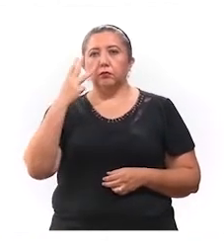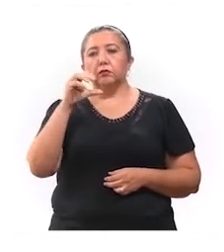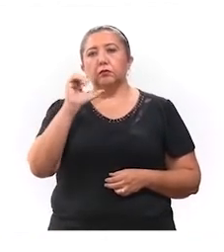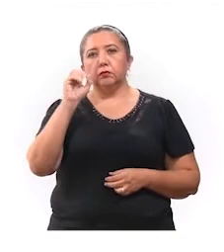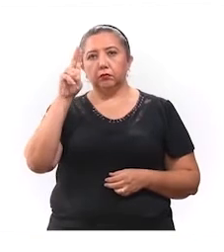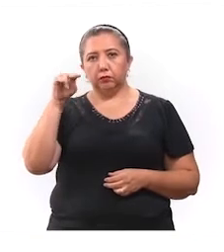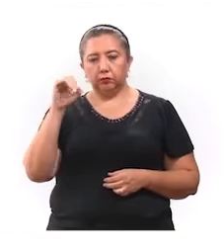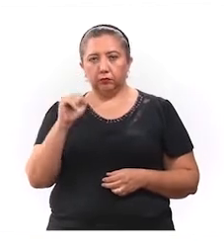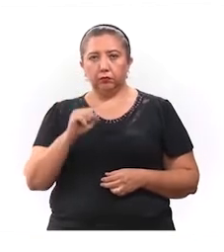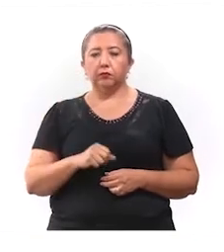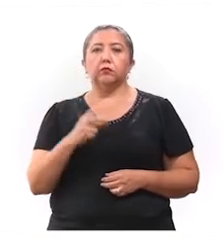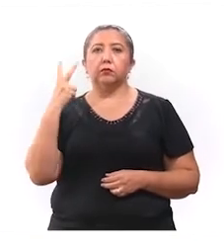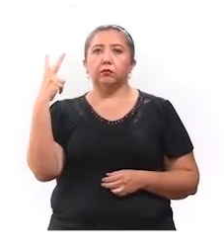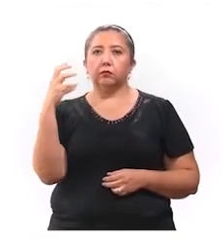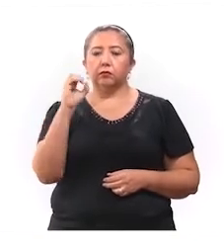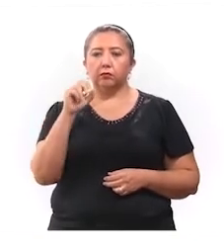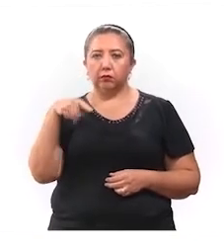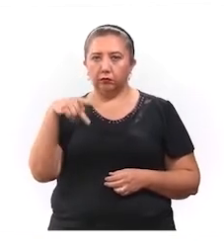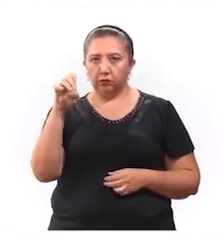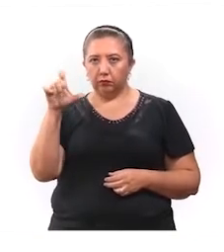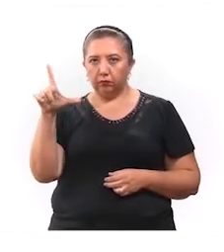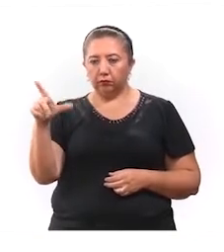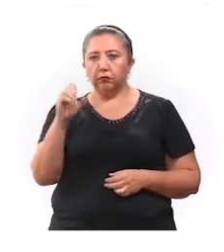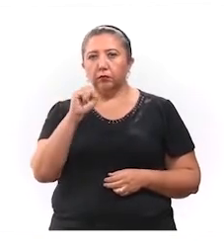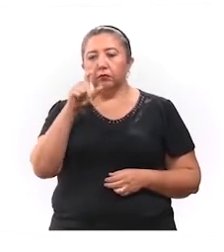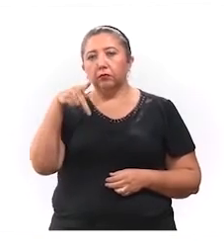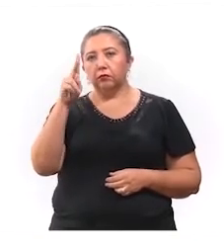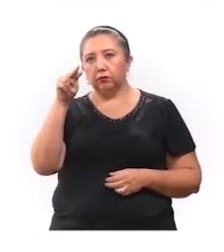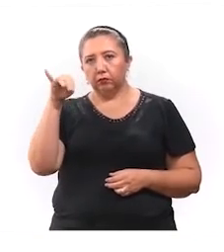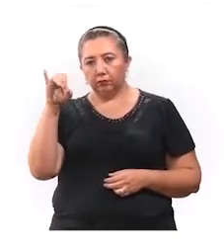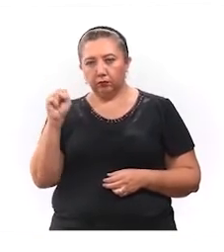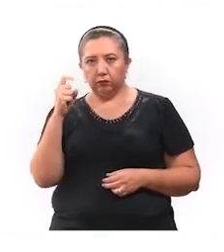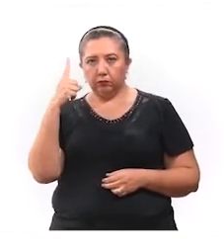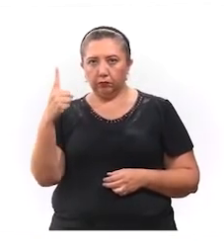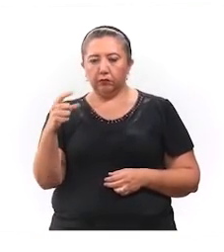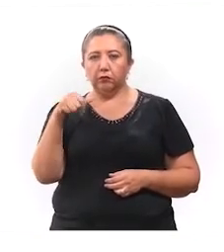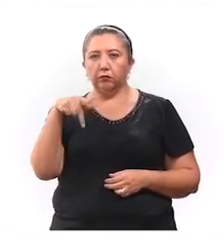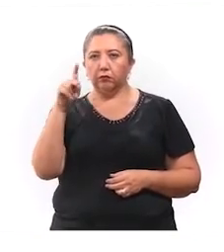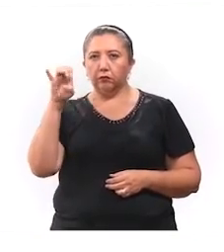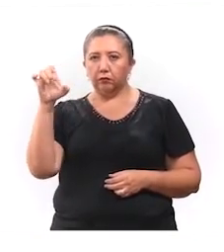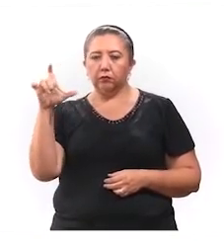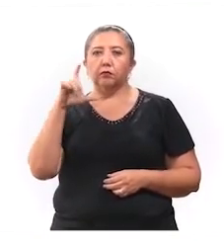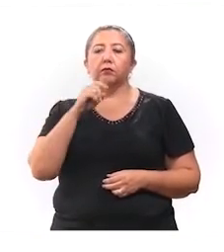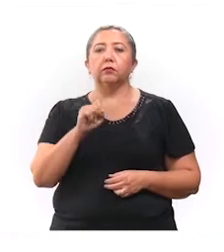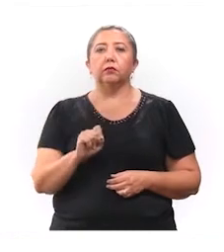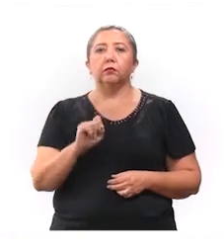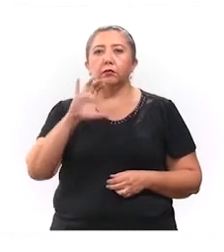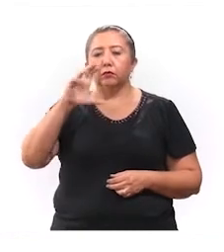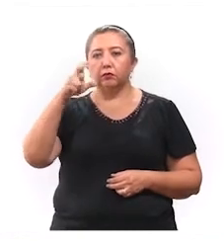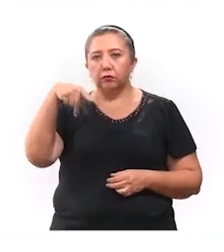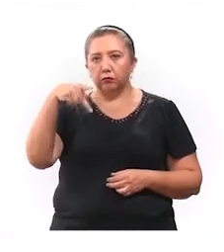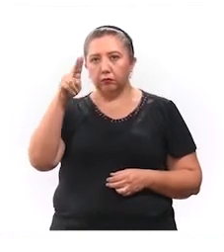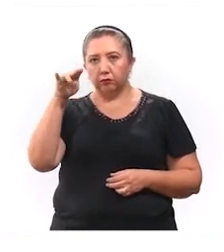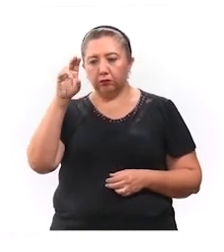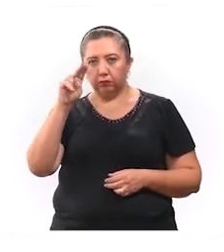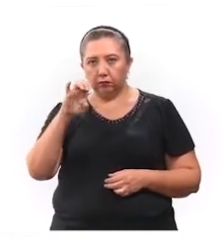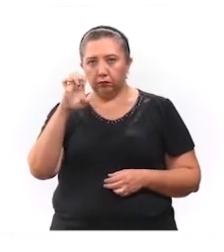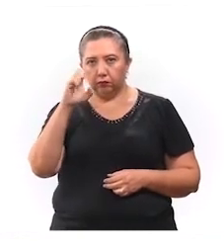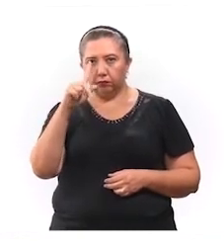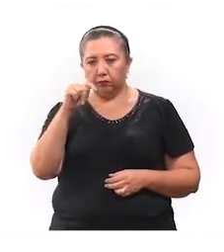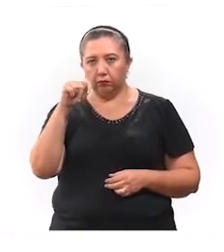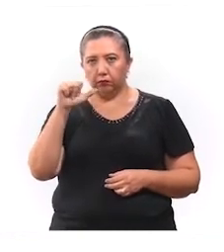y Butzós, 2 en Concal, Canacín y Motul, 1 en Aquil, Cantamayec, Chancom,